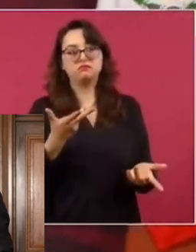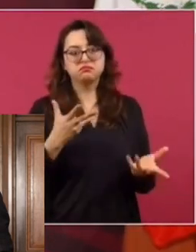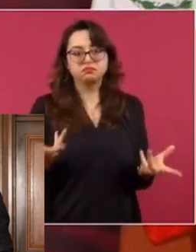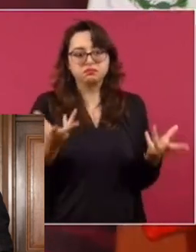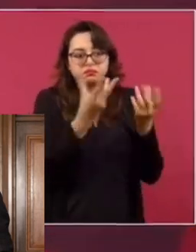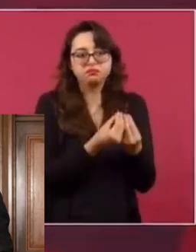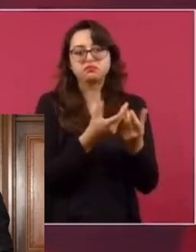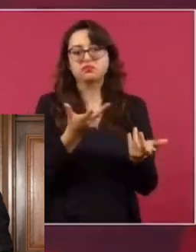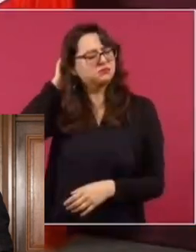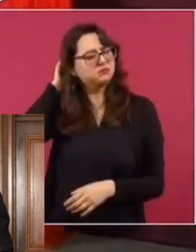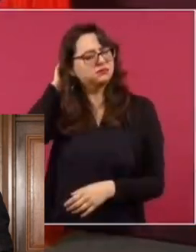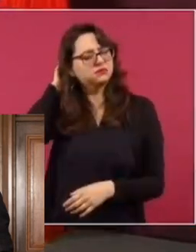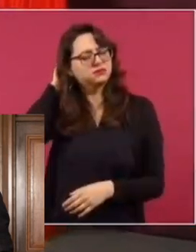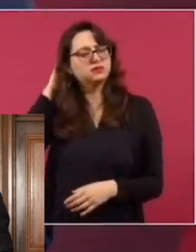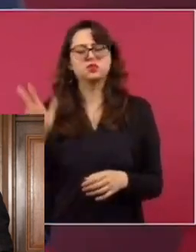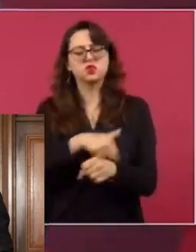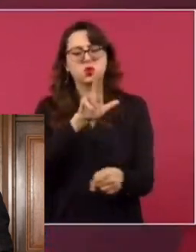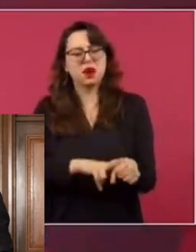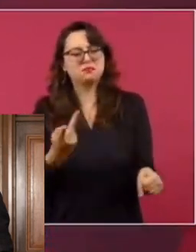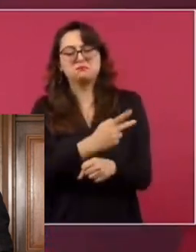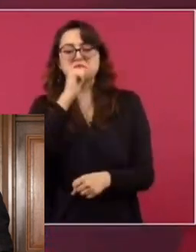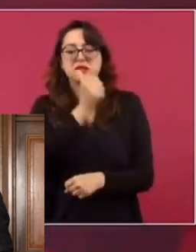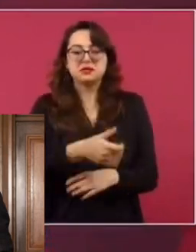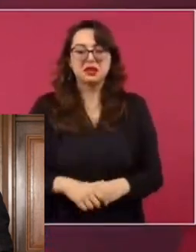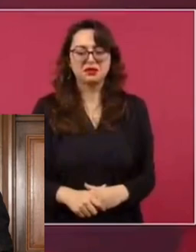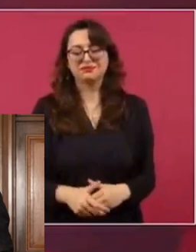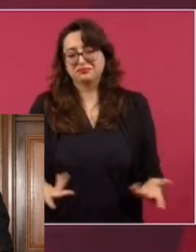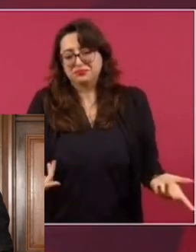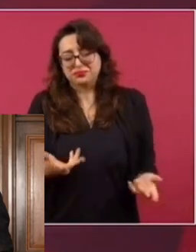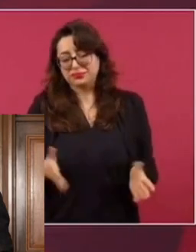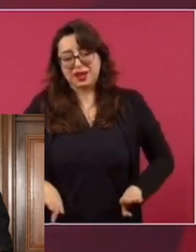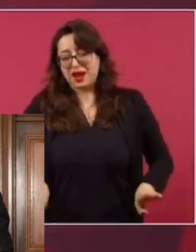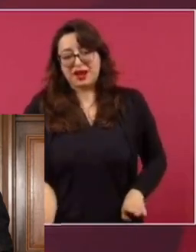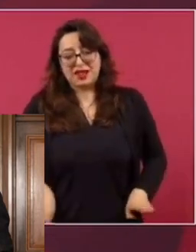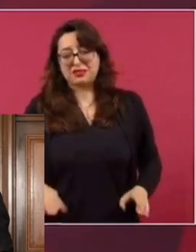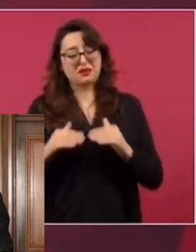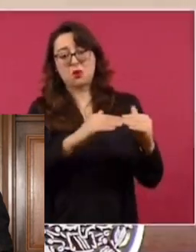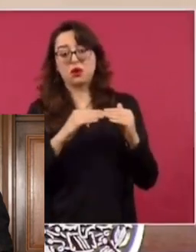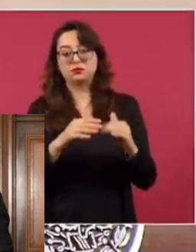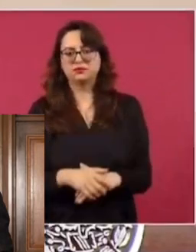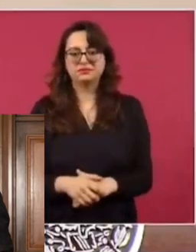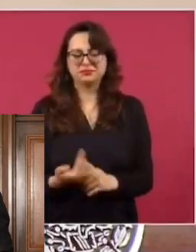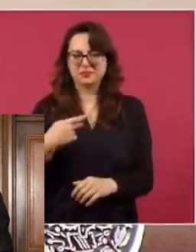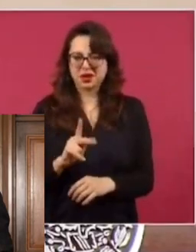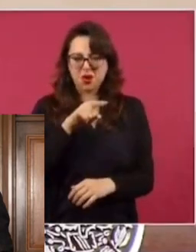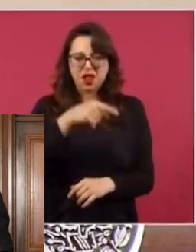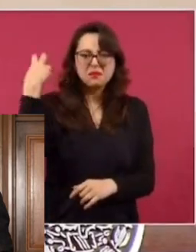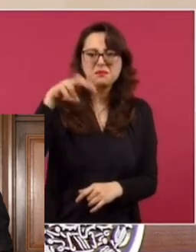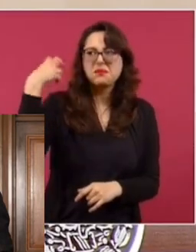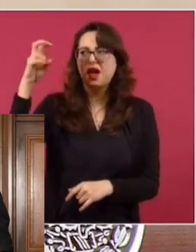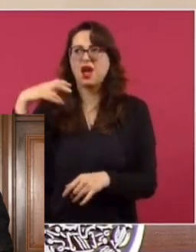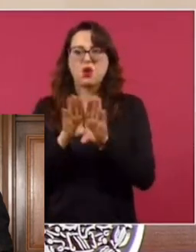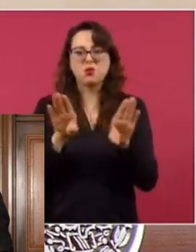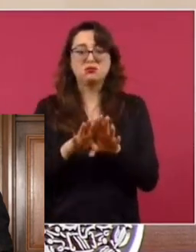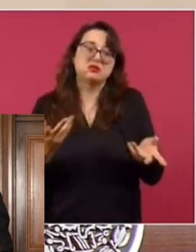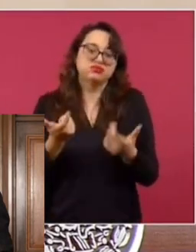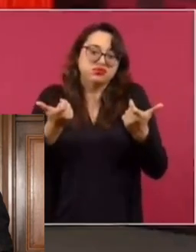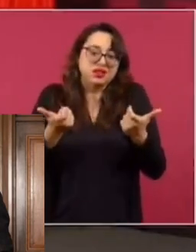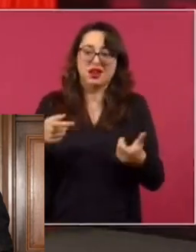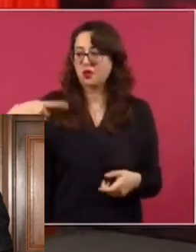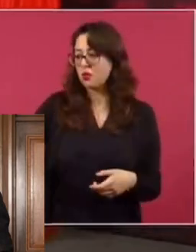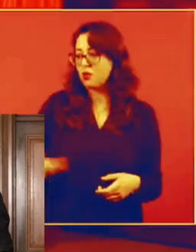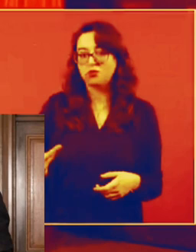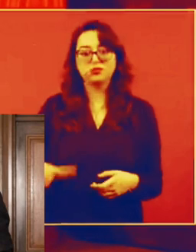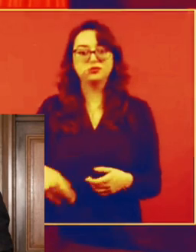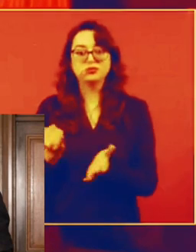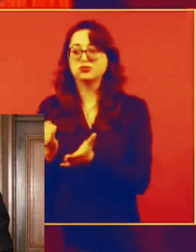de América Latina y del mundo sí acaso sería pues que está utilizando dinero no del pueblo de México para